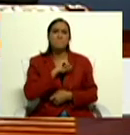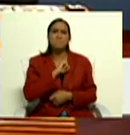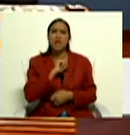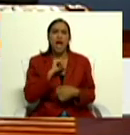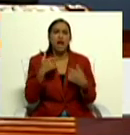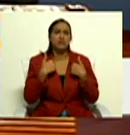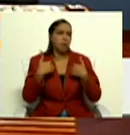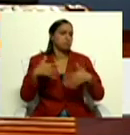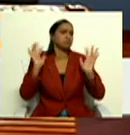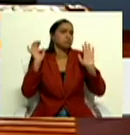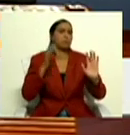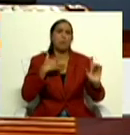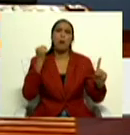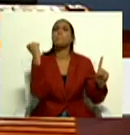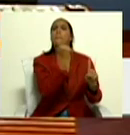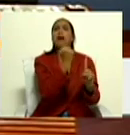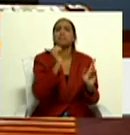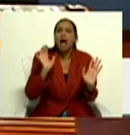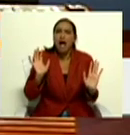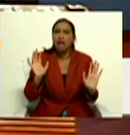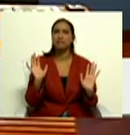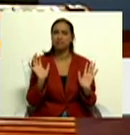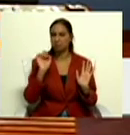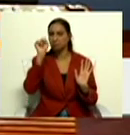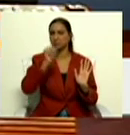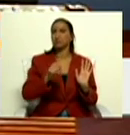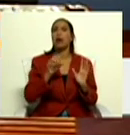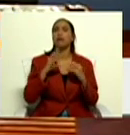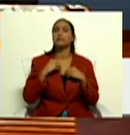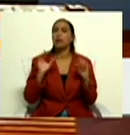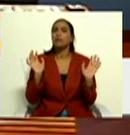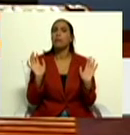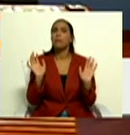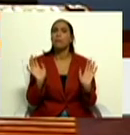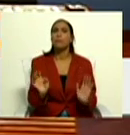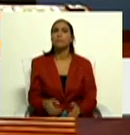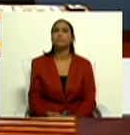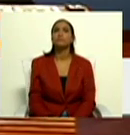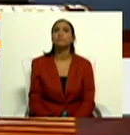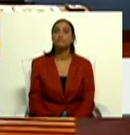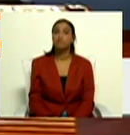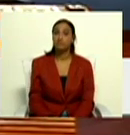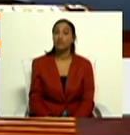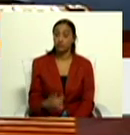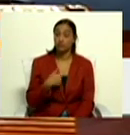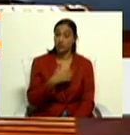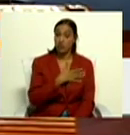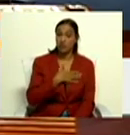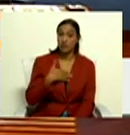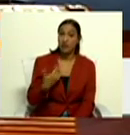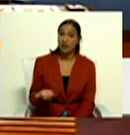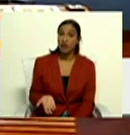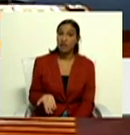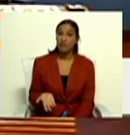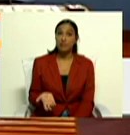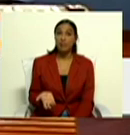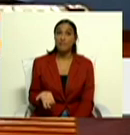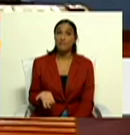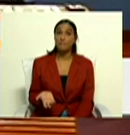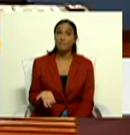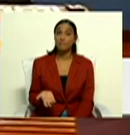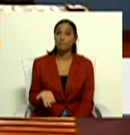hacer daño, en reincidir una y otra vez. En tal sentido, yo quisiera, por favor,